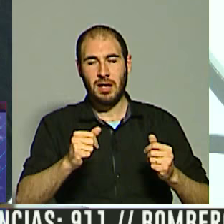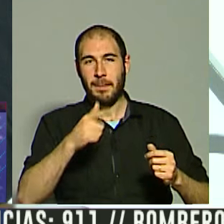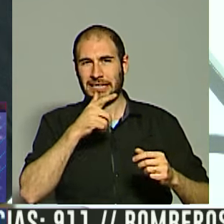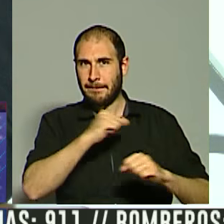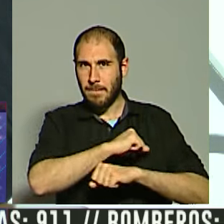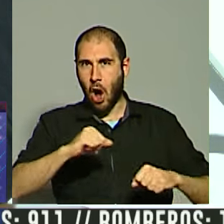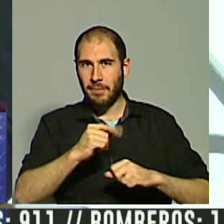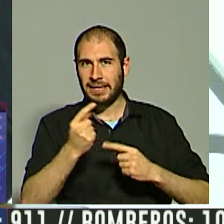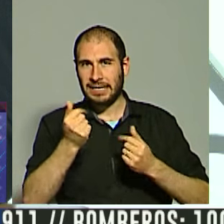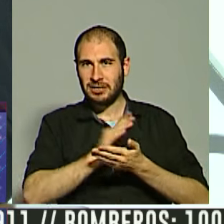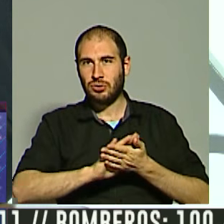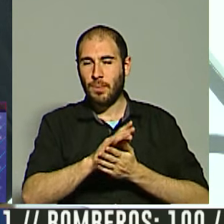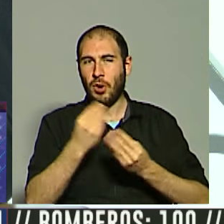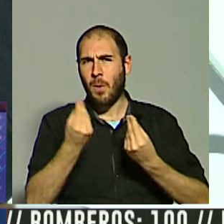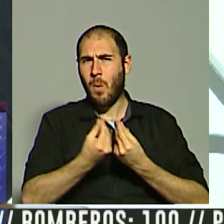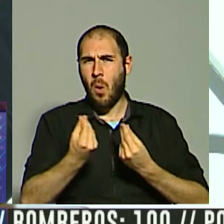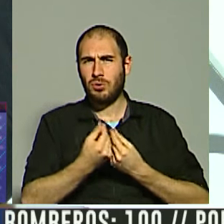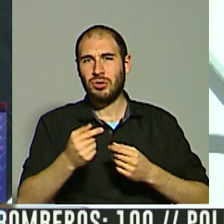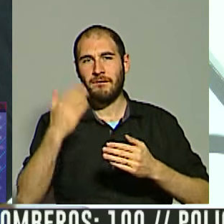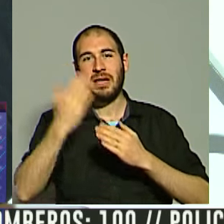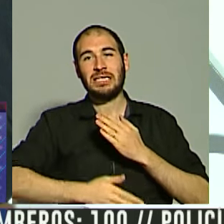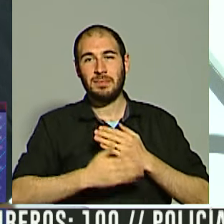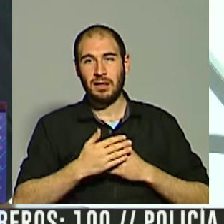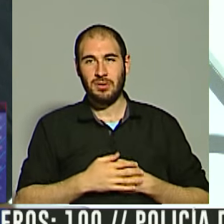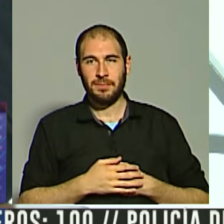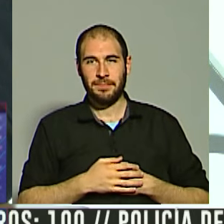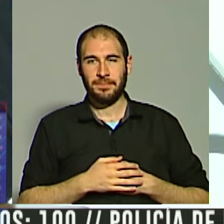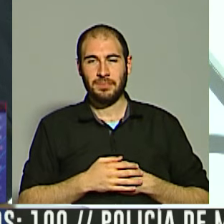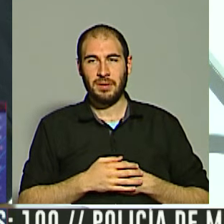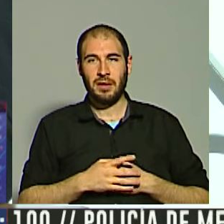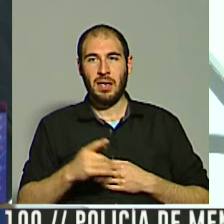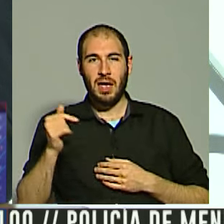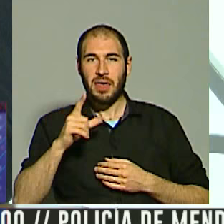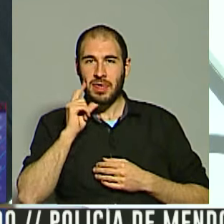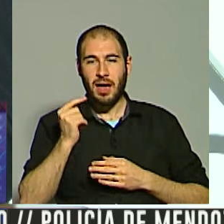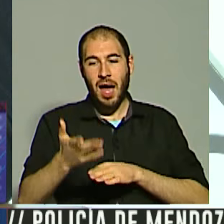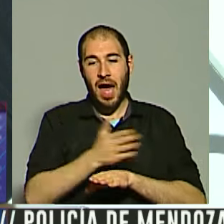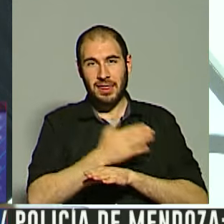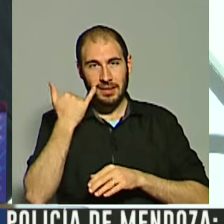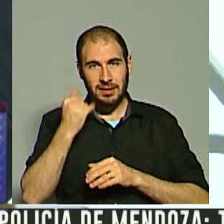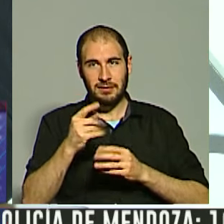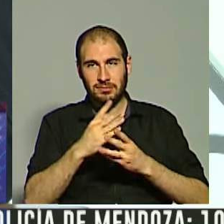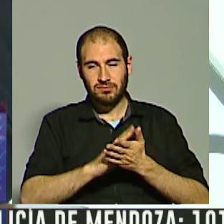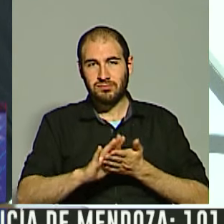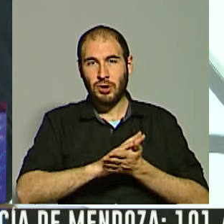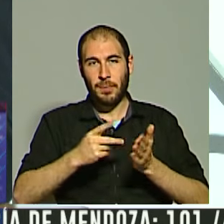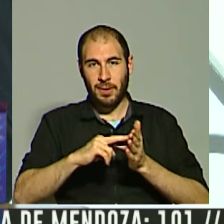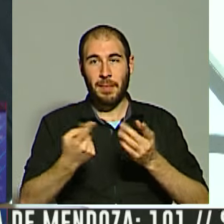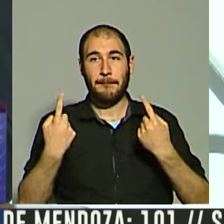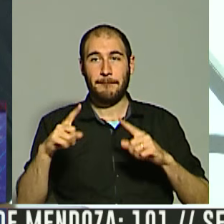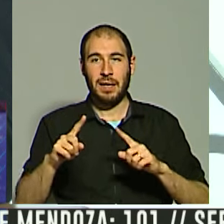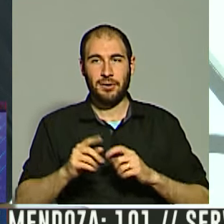tenía una cantidad importante de vencimiento, con lo cual ya trabajó unos días previos y desactivó este problema,